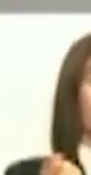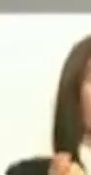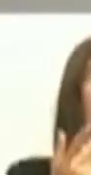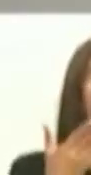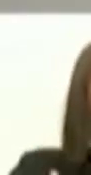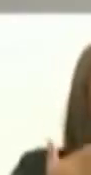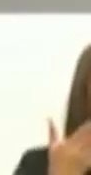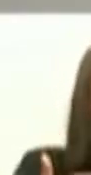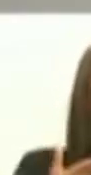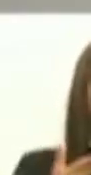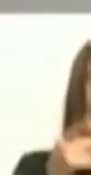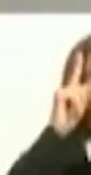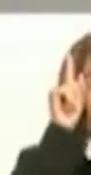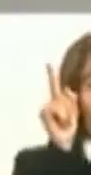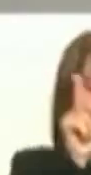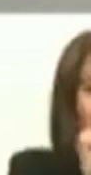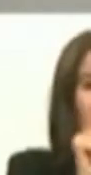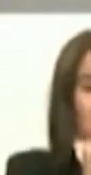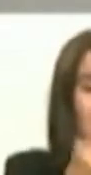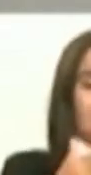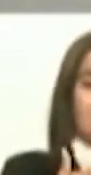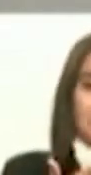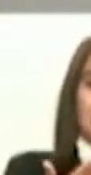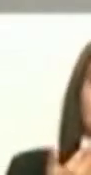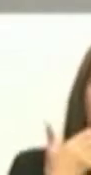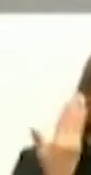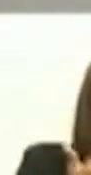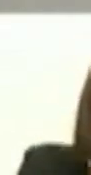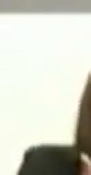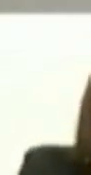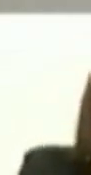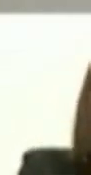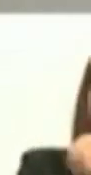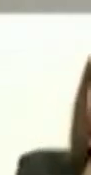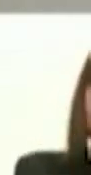pero realmente no no no nunca nunca